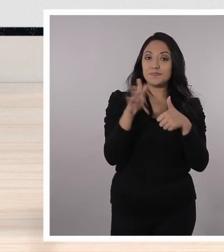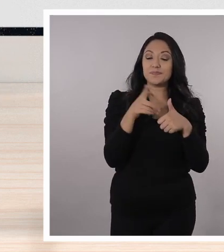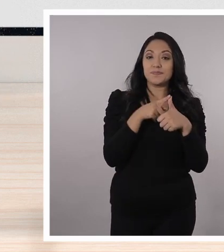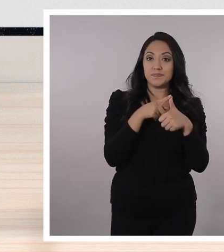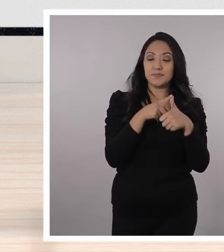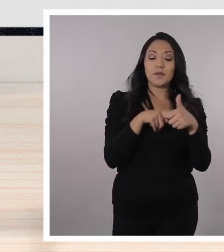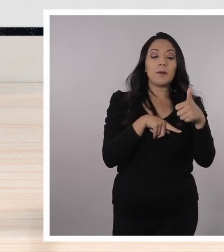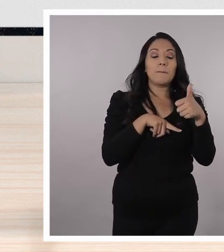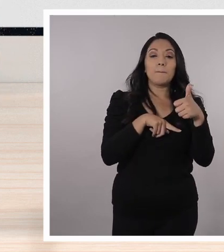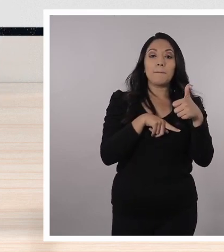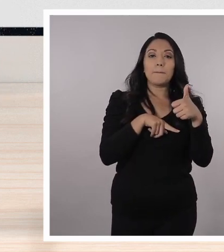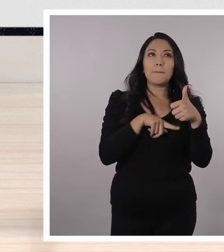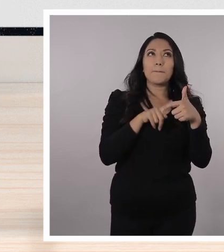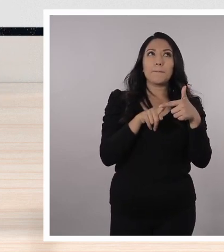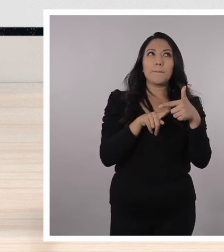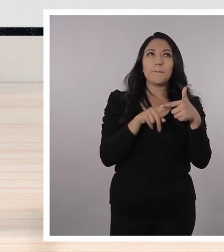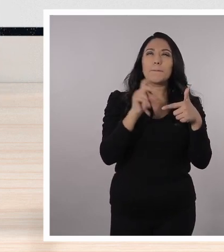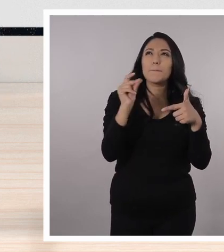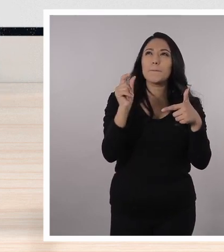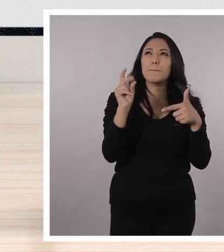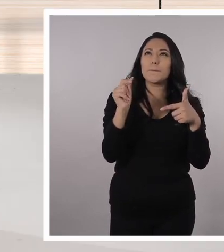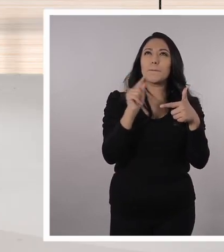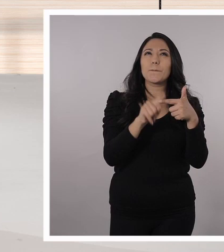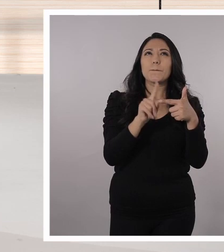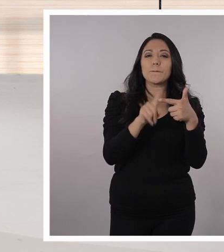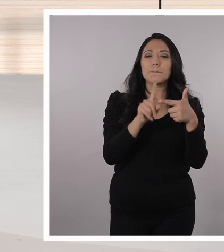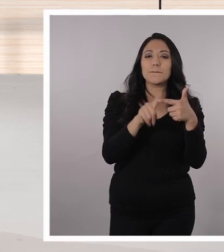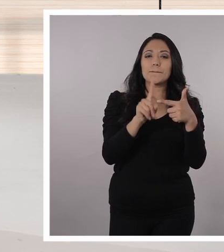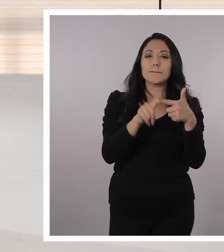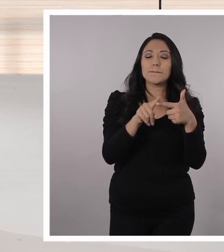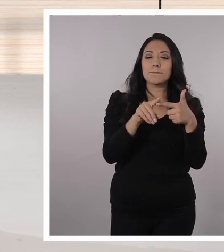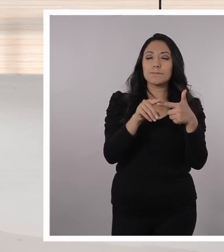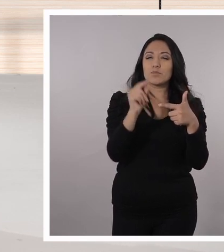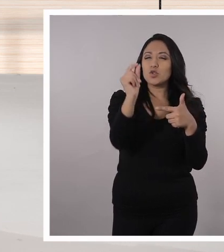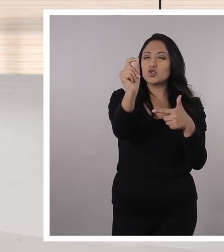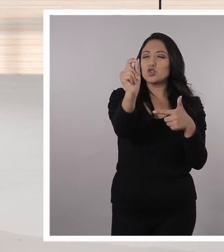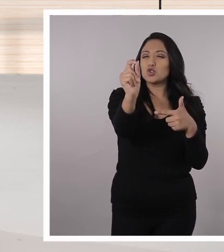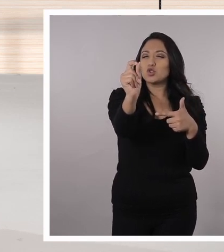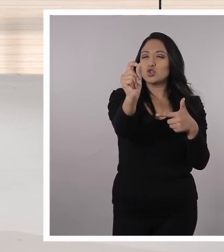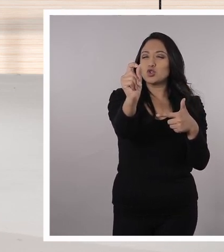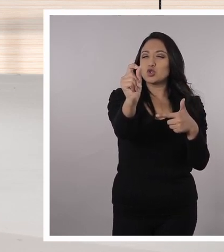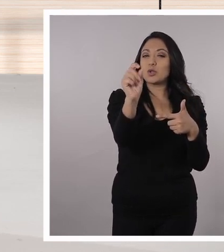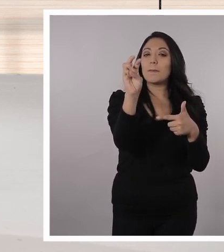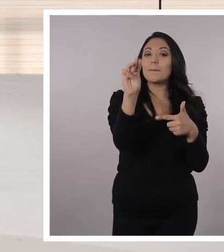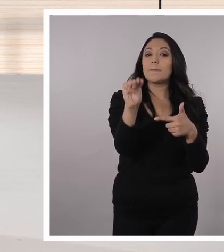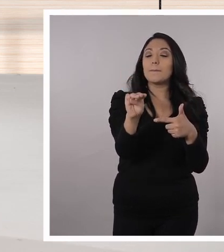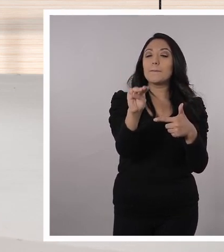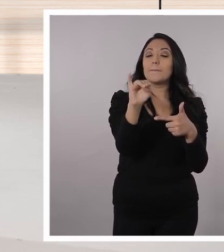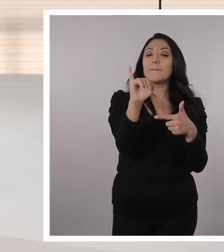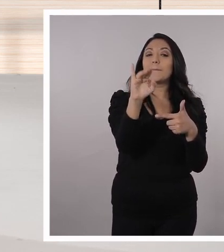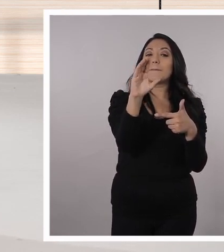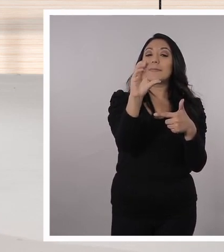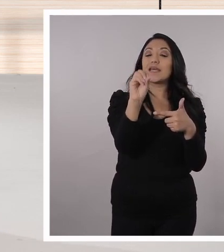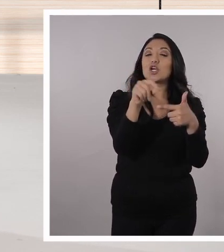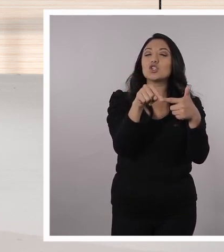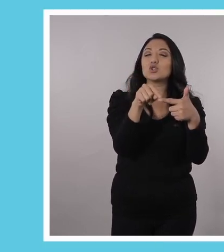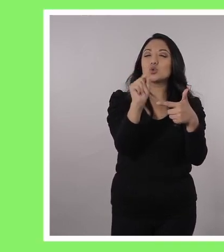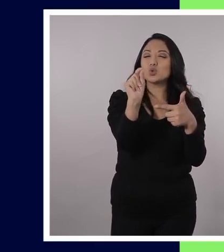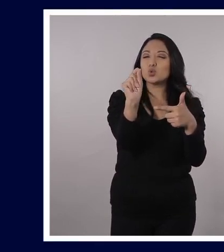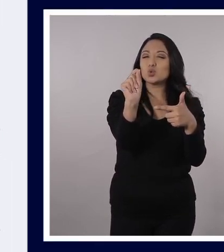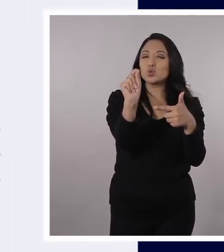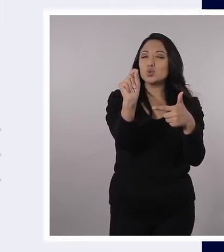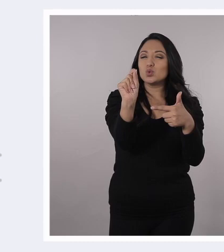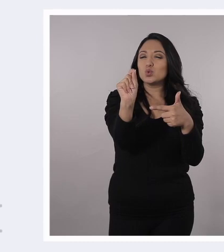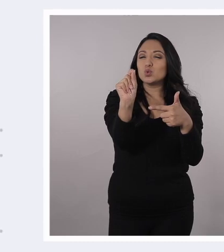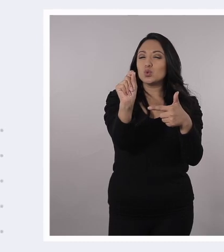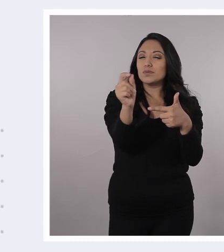Sí. Profe, ¿y las otras clasificaciones? Los otros son más pequeñitos, hablamos de los macro. ¿Cuáles serán los